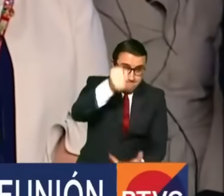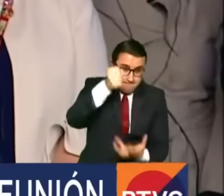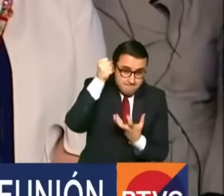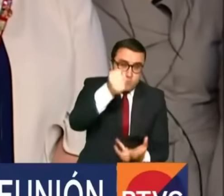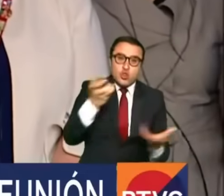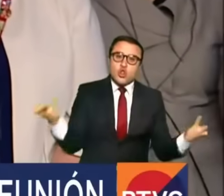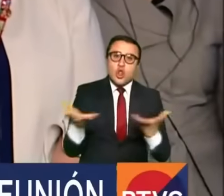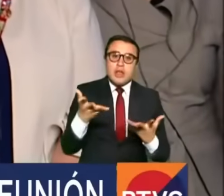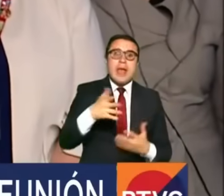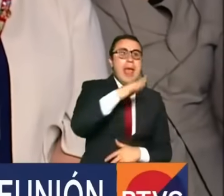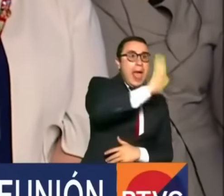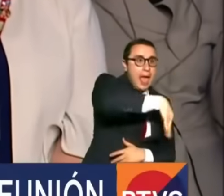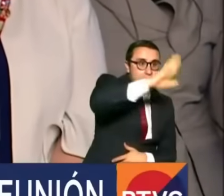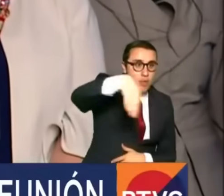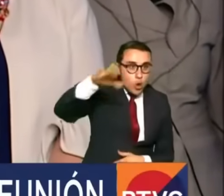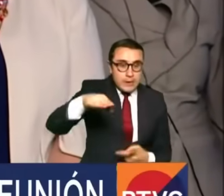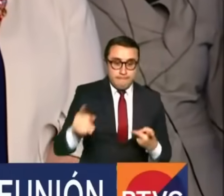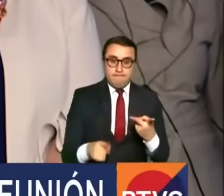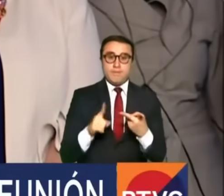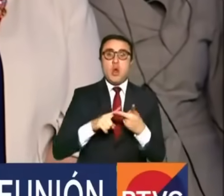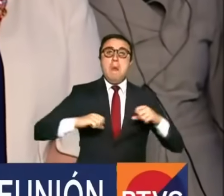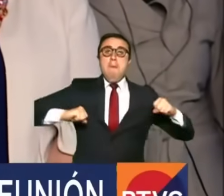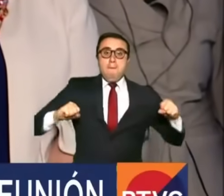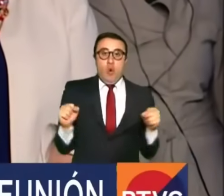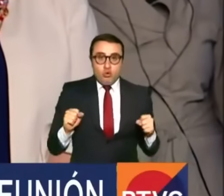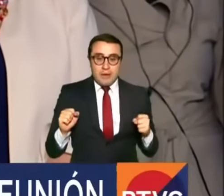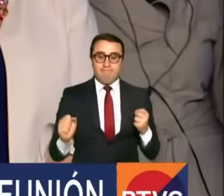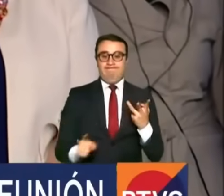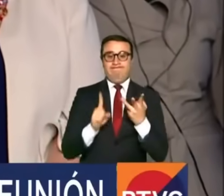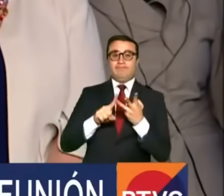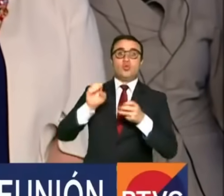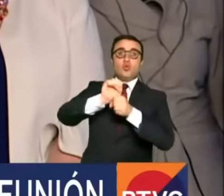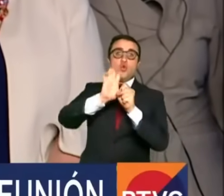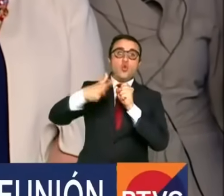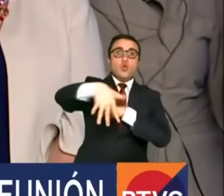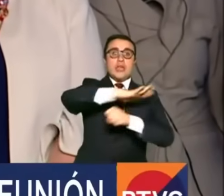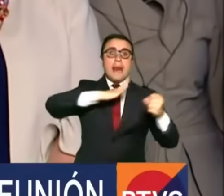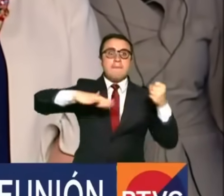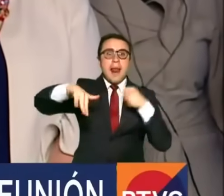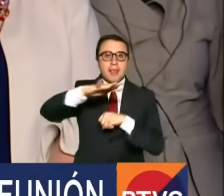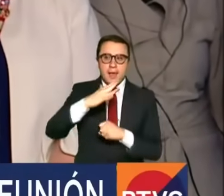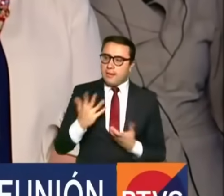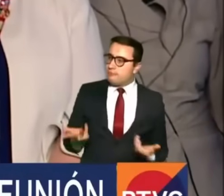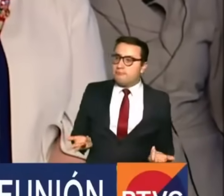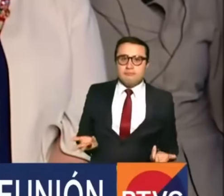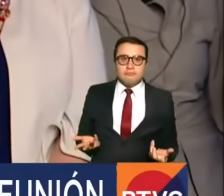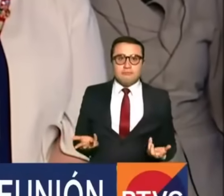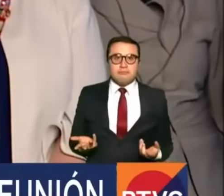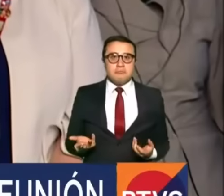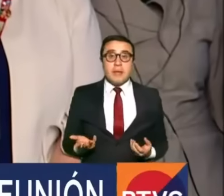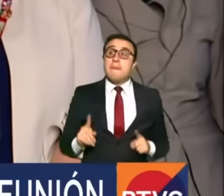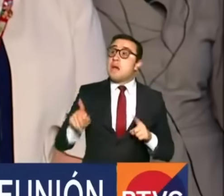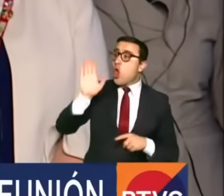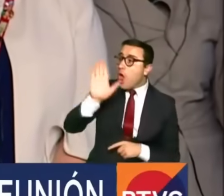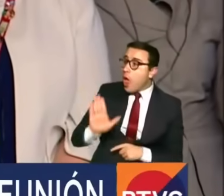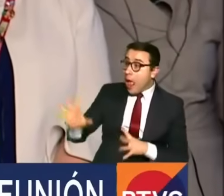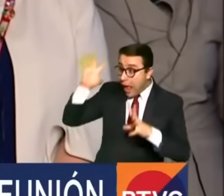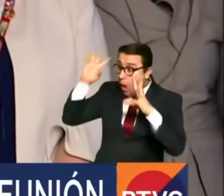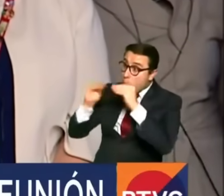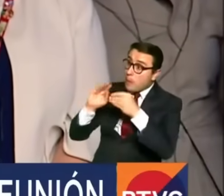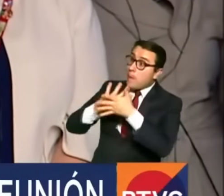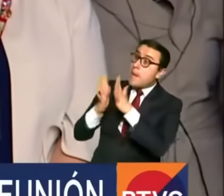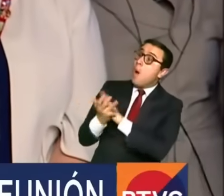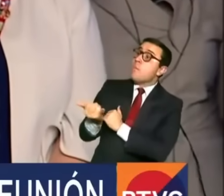Antioquia y Bogotá, Cundinamarca. Y que estas regiones del acuerdo de paz quedaron en el último